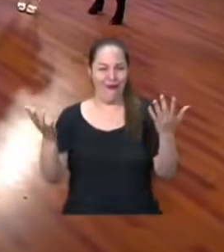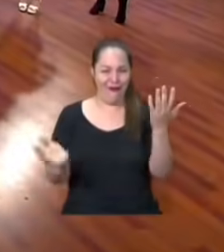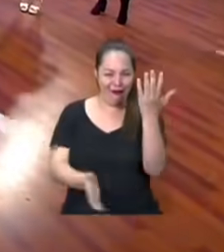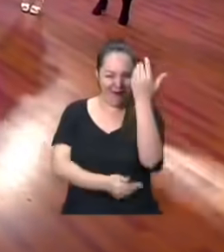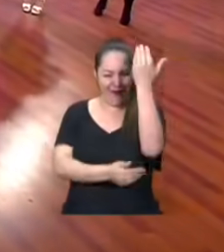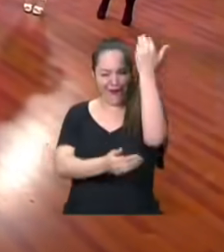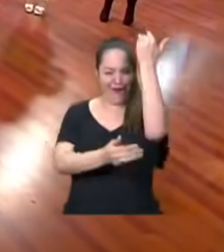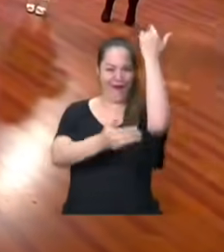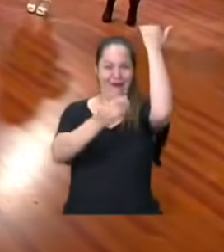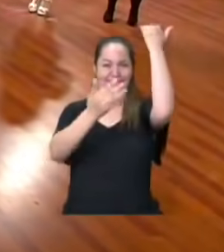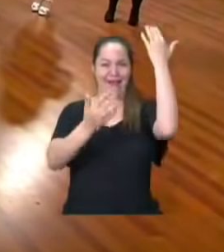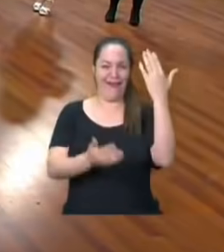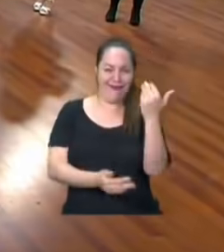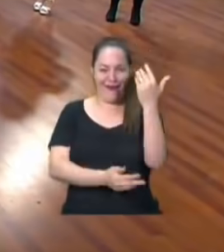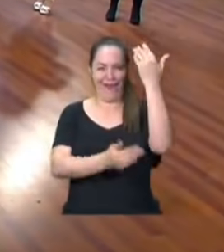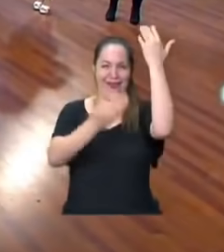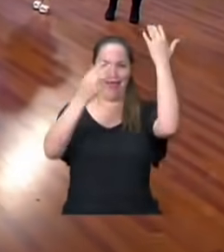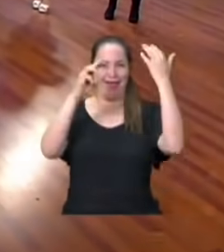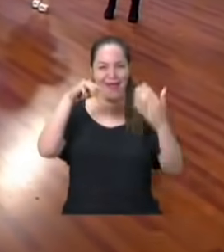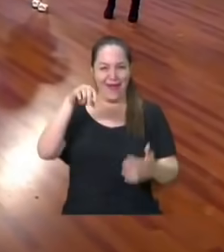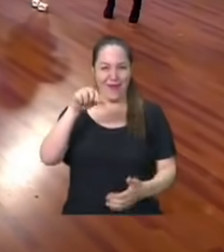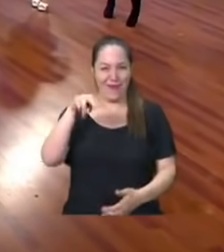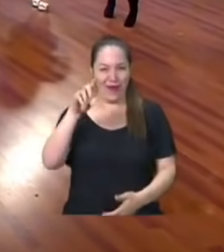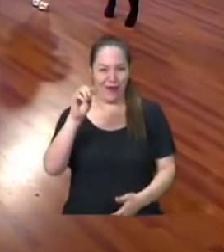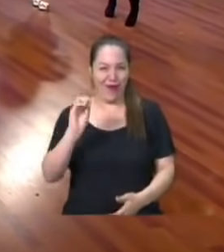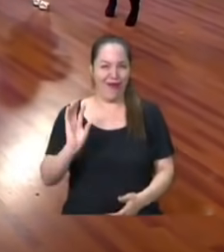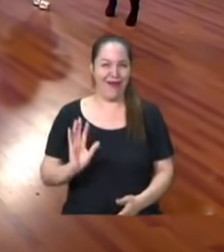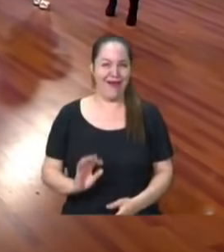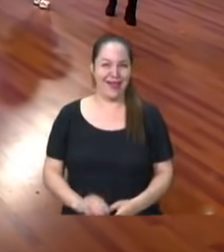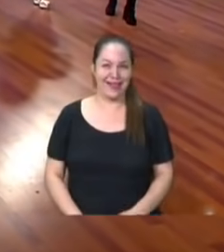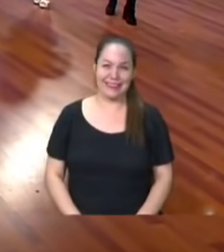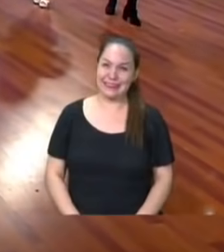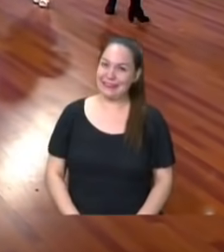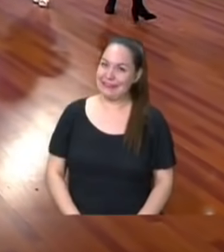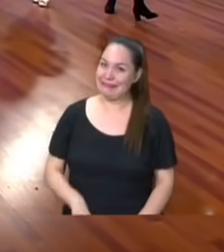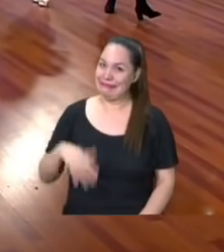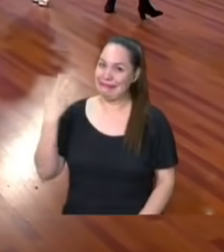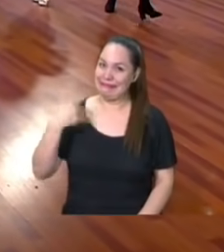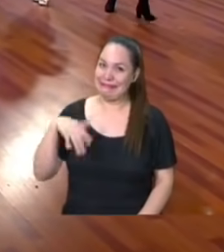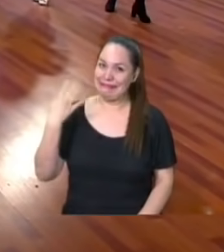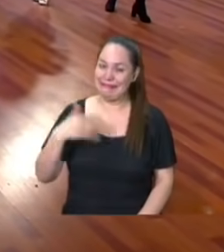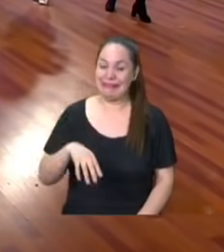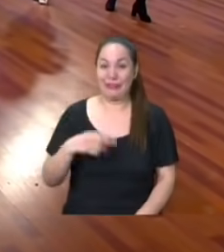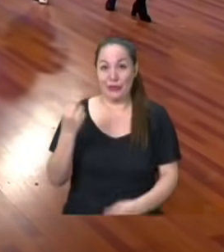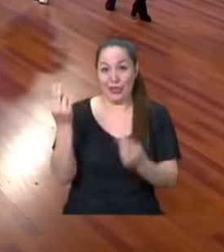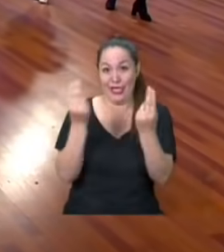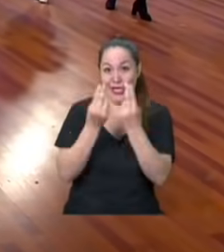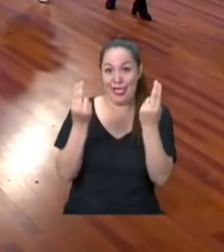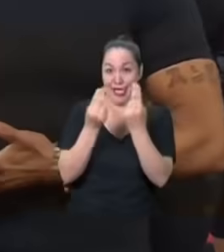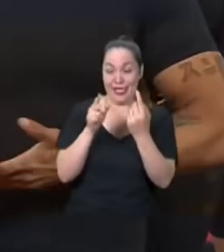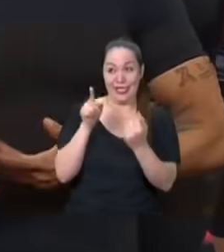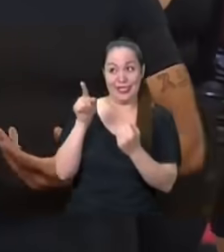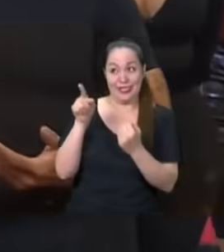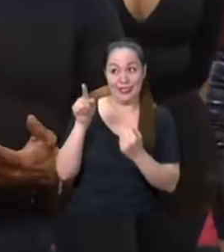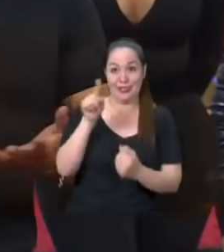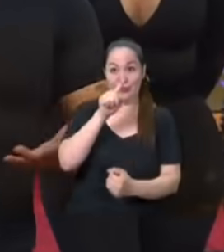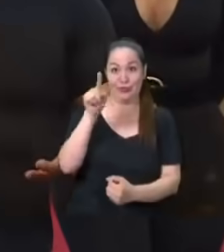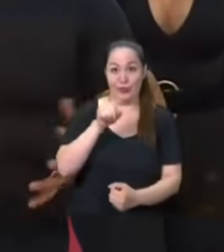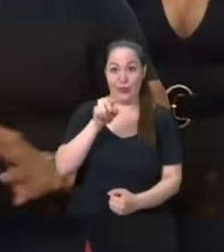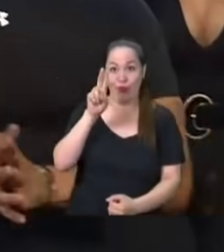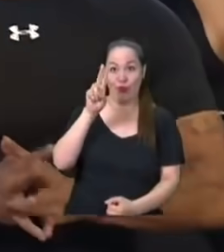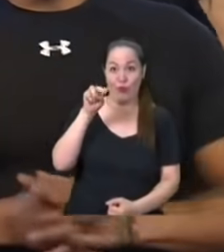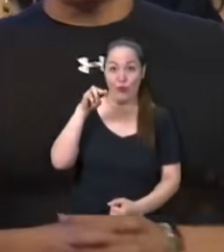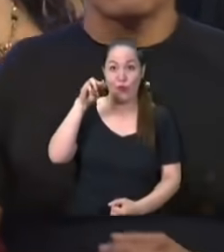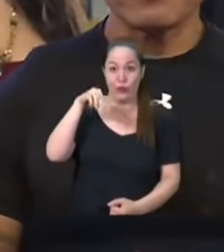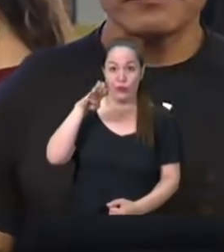Manolo, hombre, olé, olé. No, hombre, señor Chavana, necesitamos que Zumbido se ponga a entrenar más. No. Mire, vean en la frente. No, mire cómo me